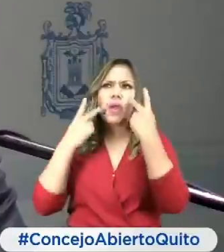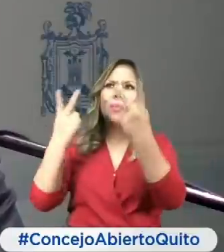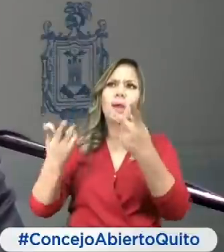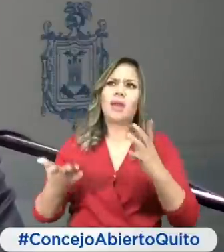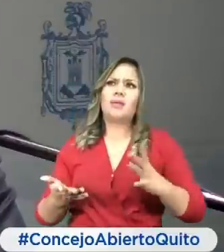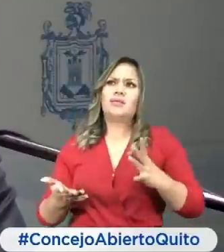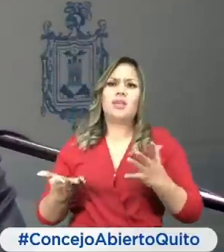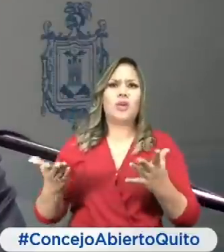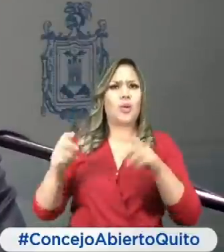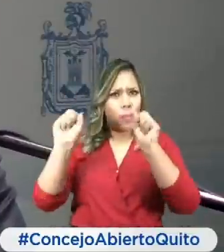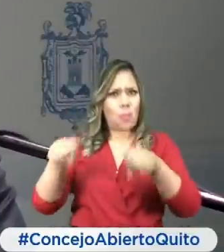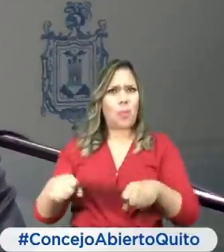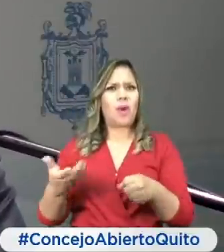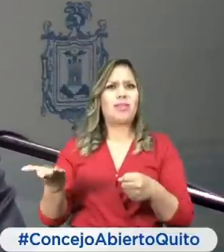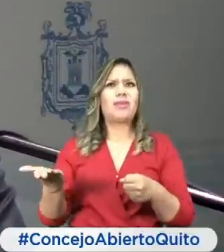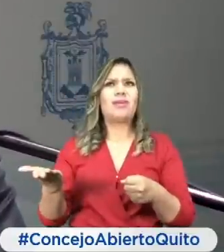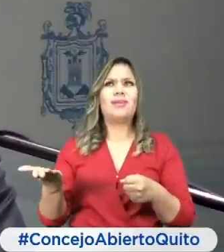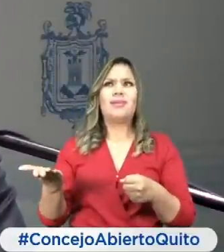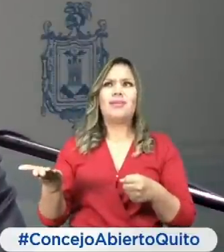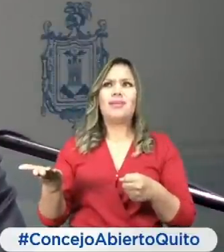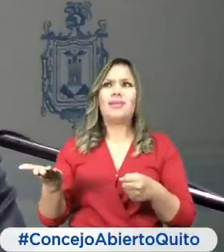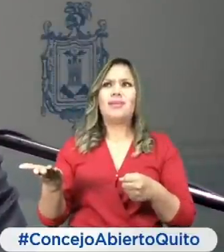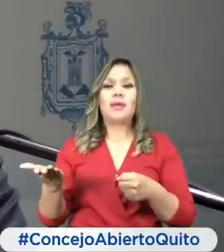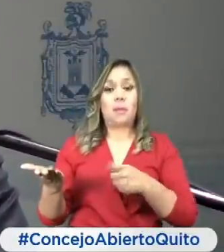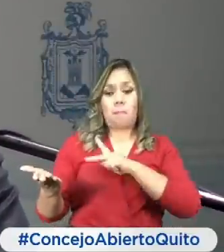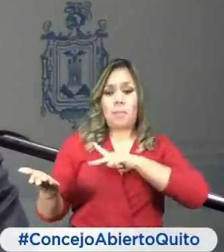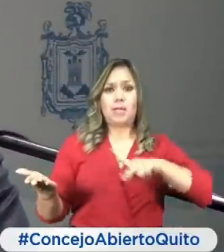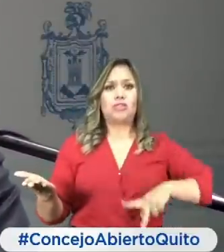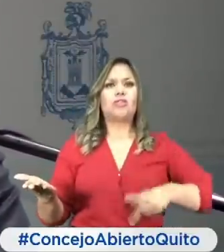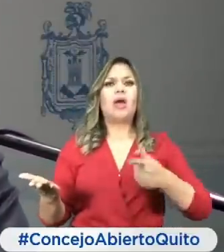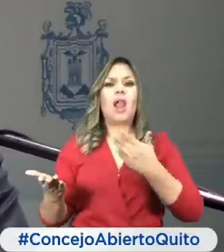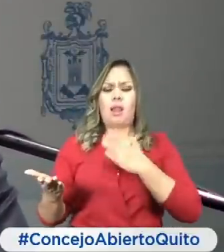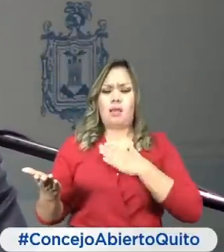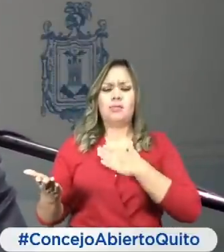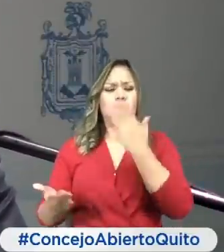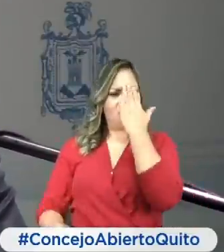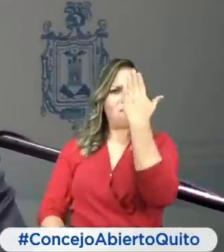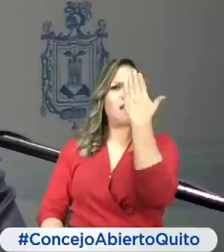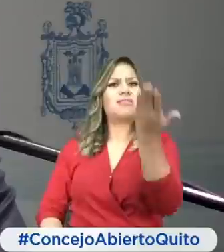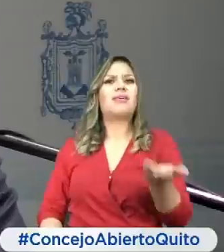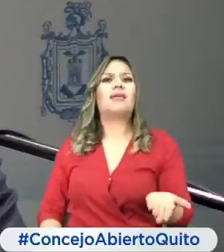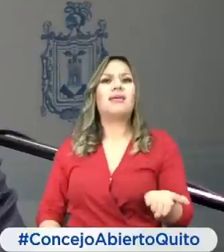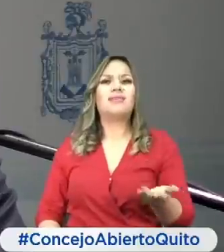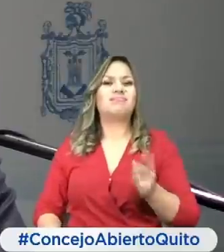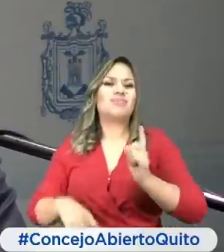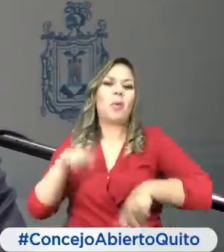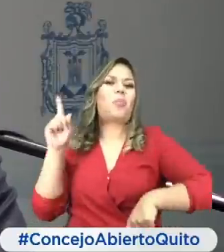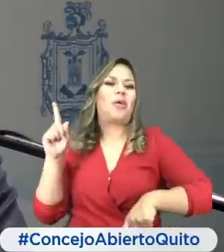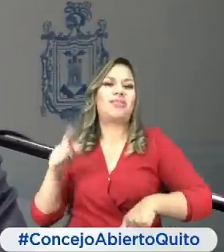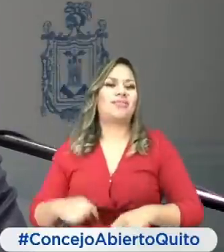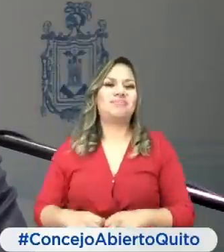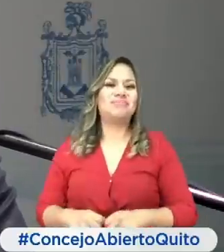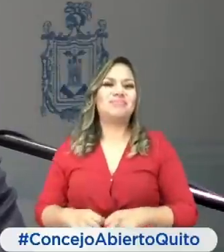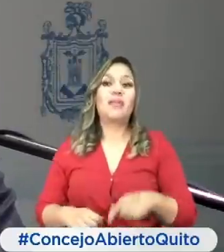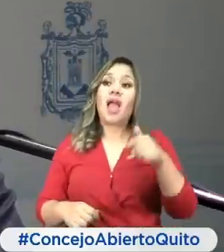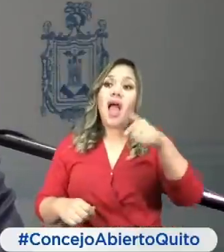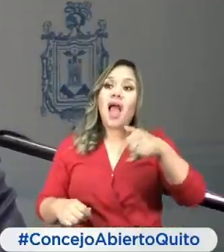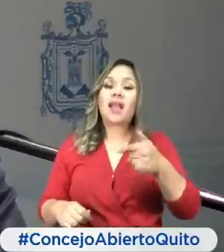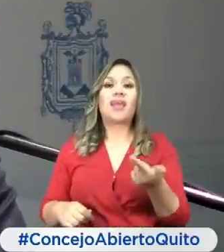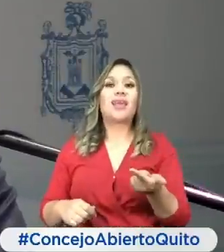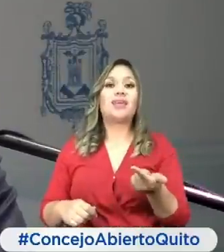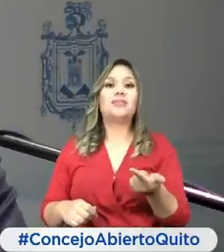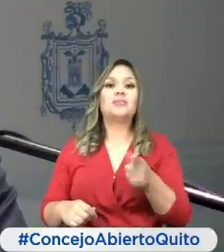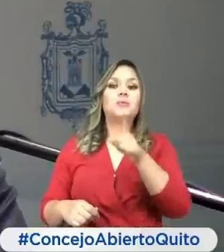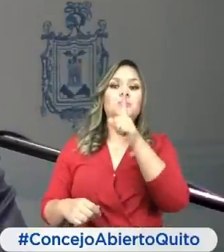que lo puede hacer en forma personal conmigo. Pero lo hace aupado de